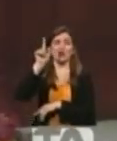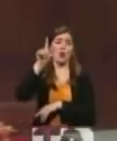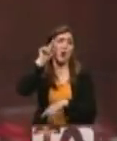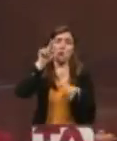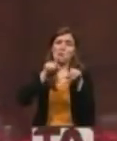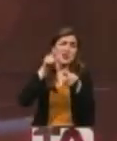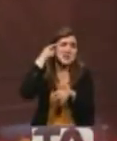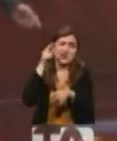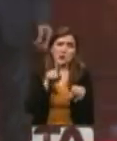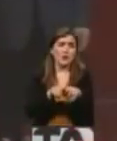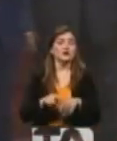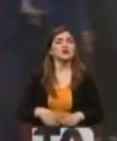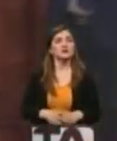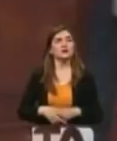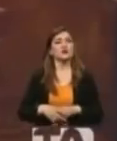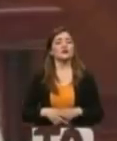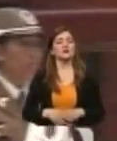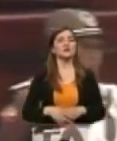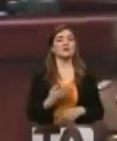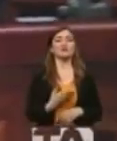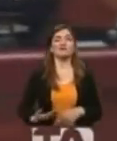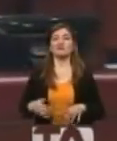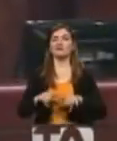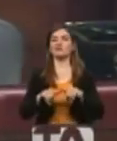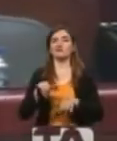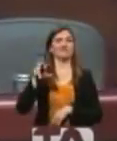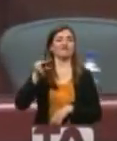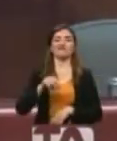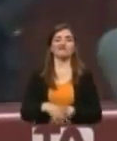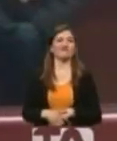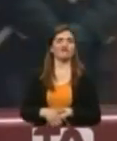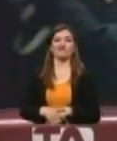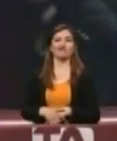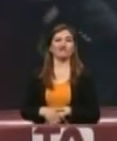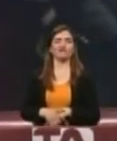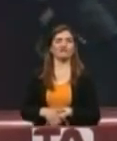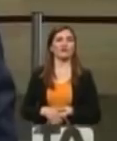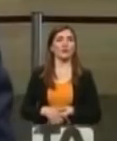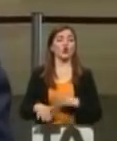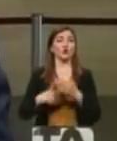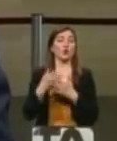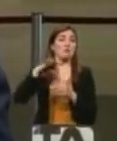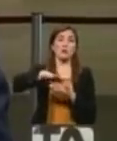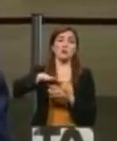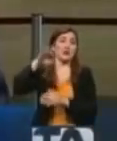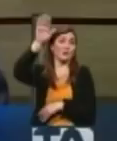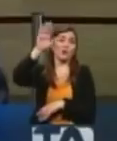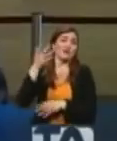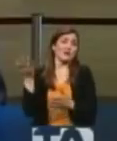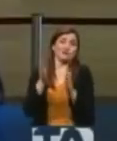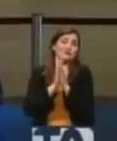Serrano no debe seguir en la presidencia de la primera función del Estado y sostiene que para eso una moción bastará. Tenemos que pedirle al